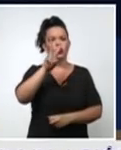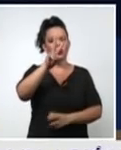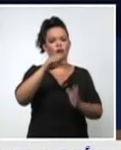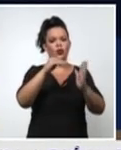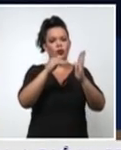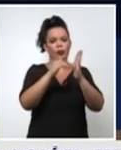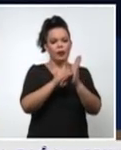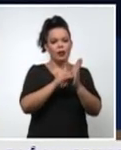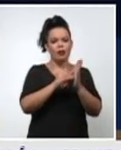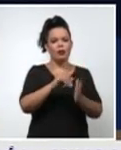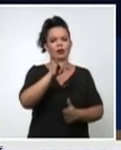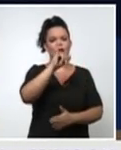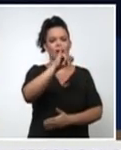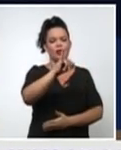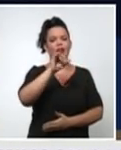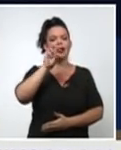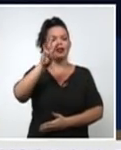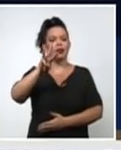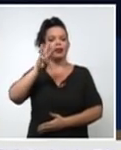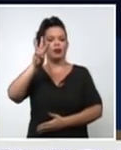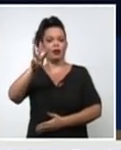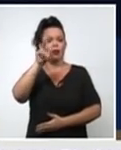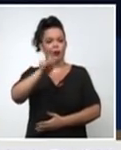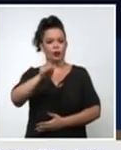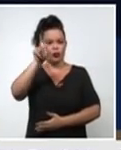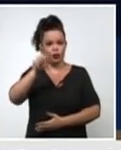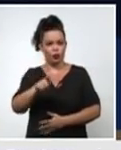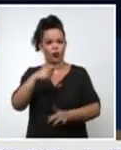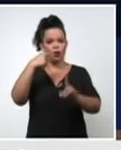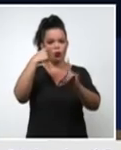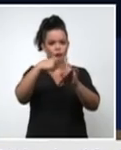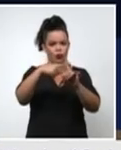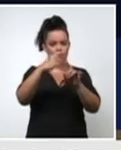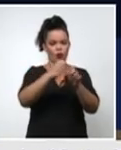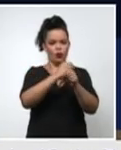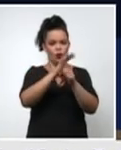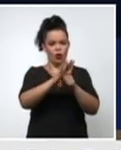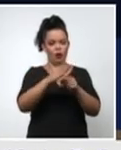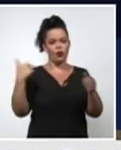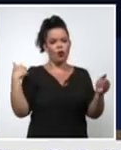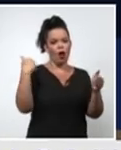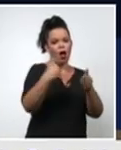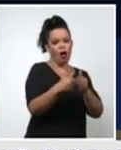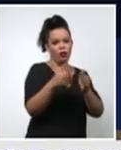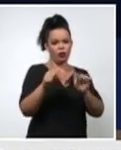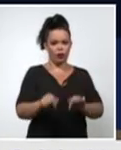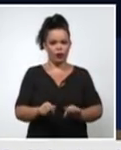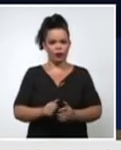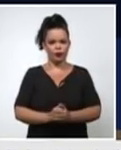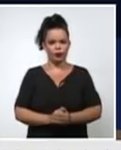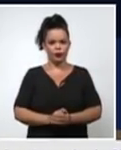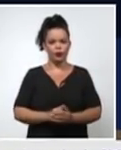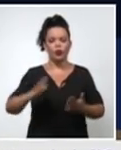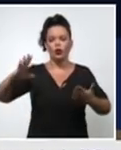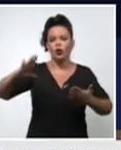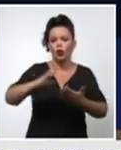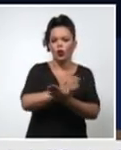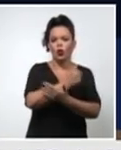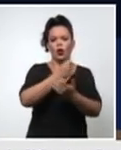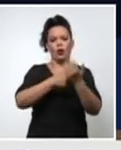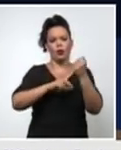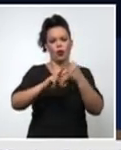2.633 personas diagnosticadas con la enfermedad en nuestro país. Todas las provincias procesaron, las de mayor